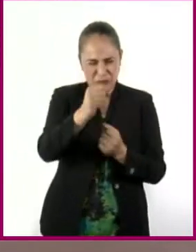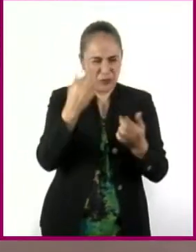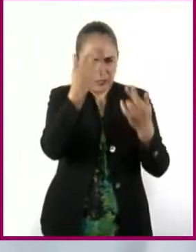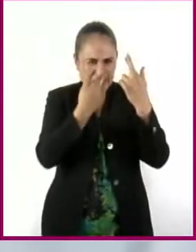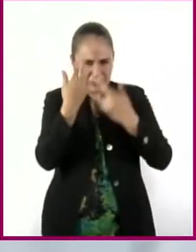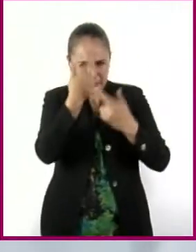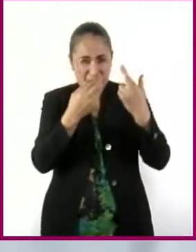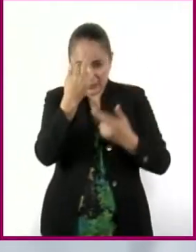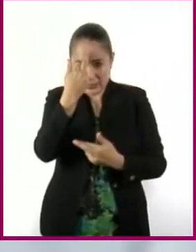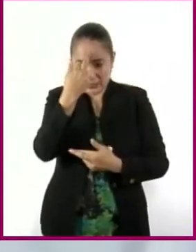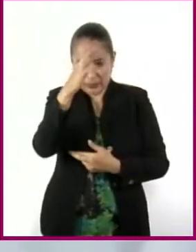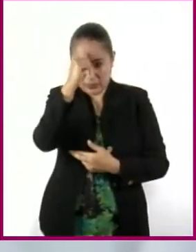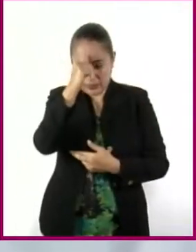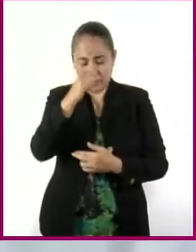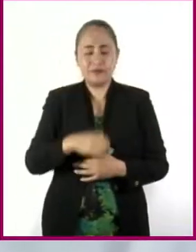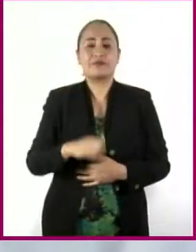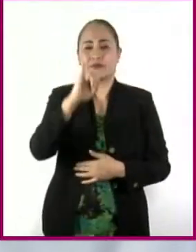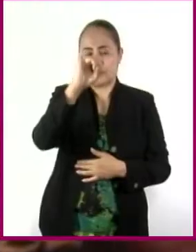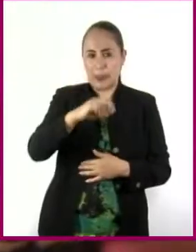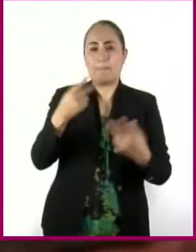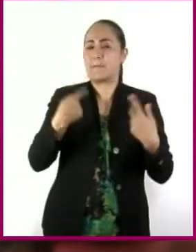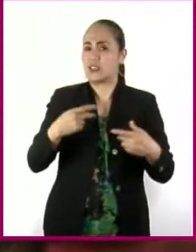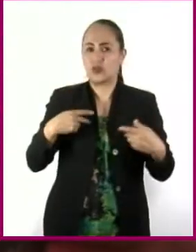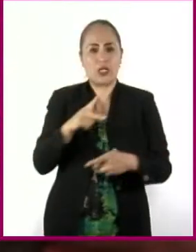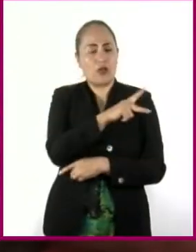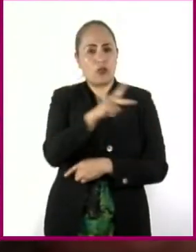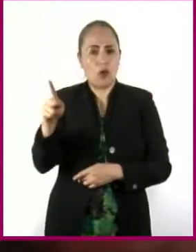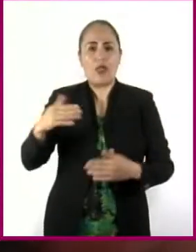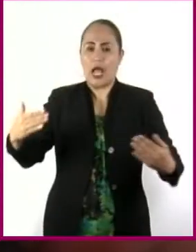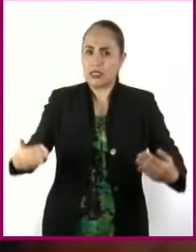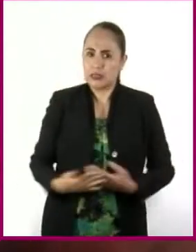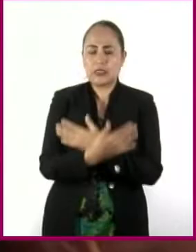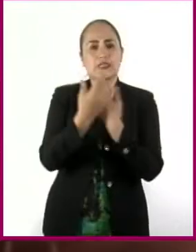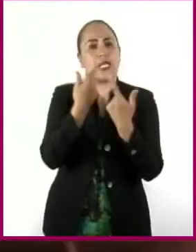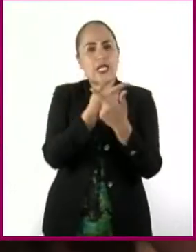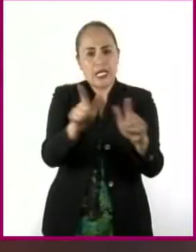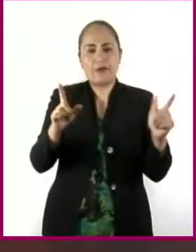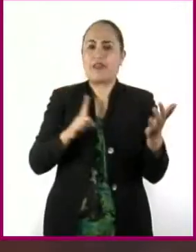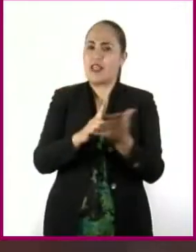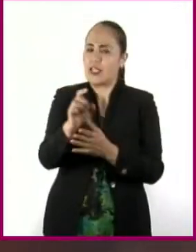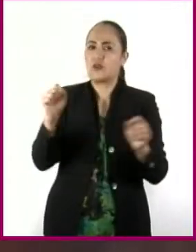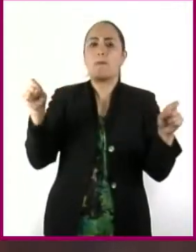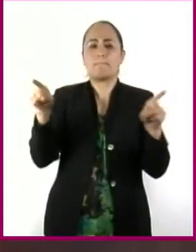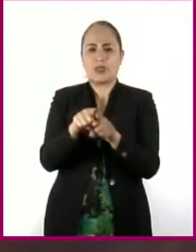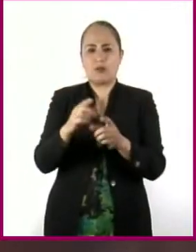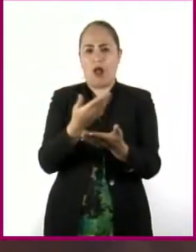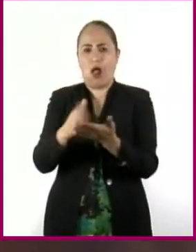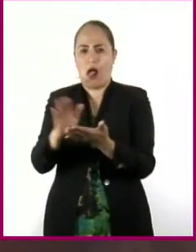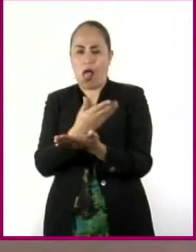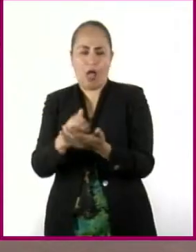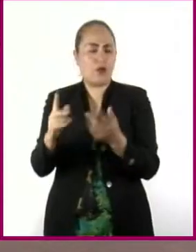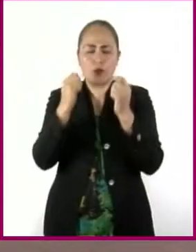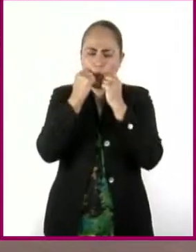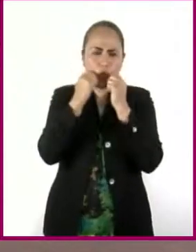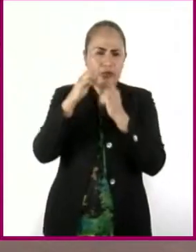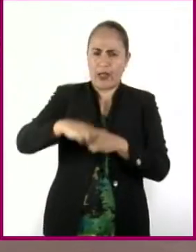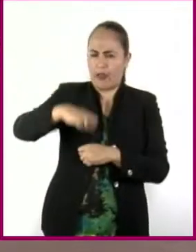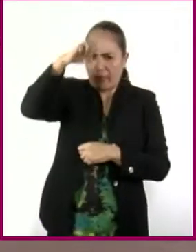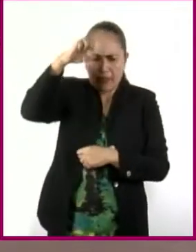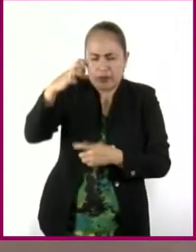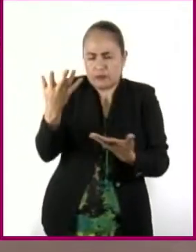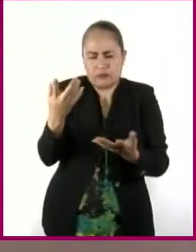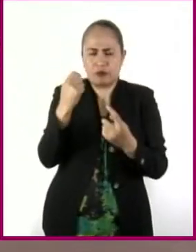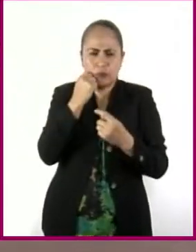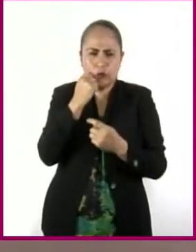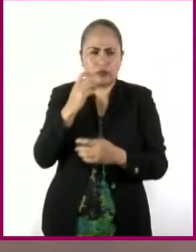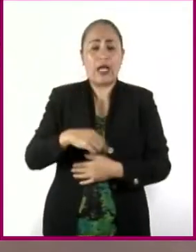Bueno, pues toda persona nace libre e igual en dignidad y derechos, sin distinción alguna, incluida la edad. Además, dice